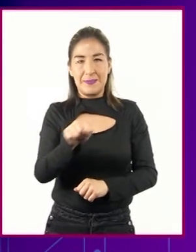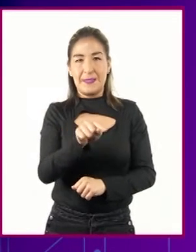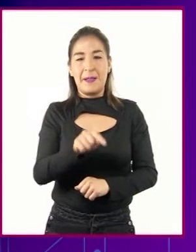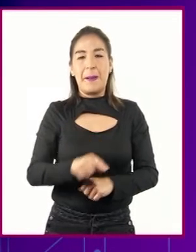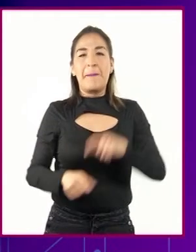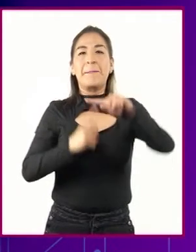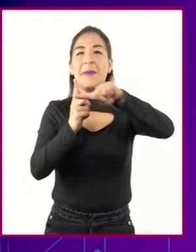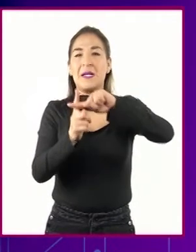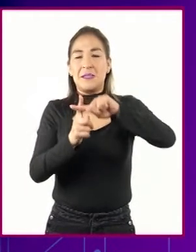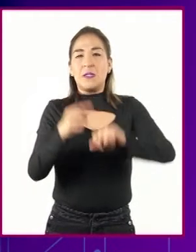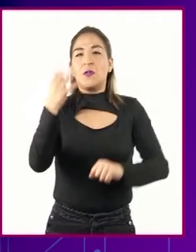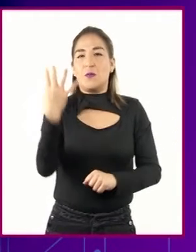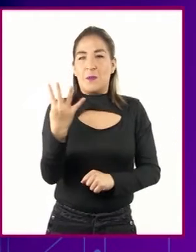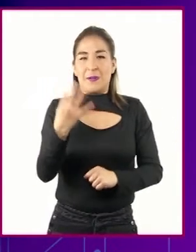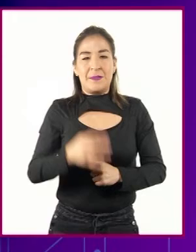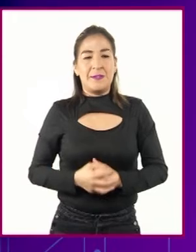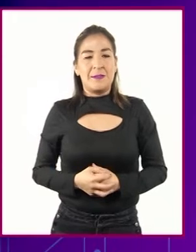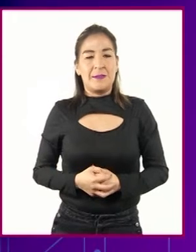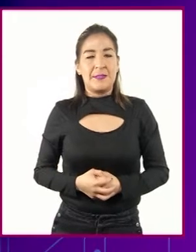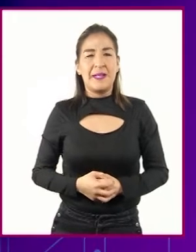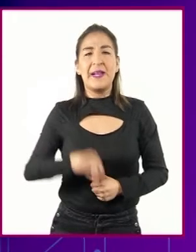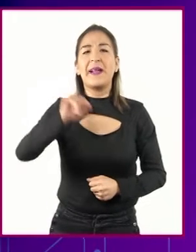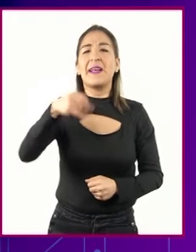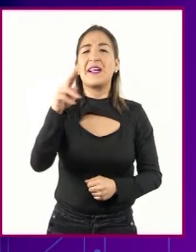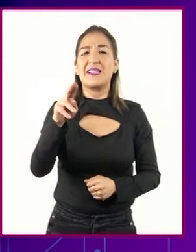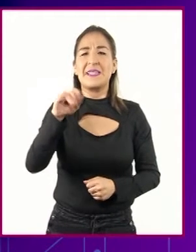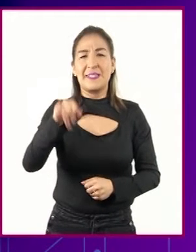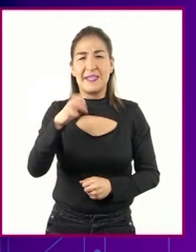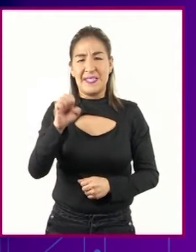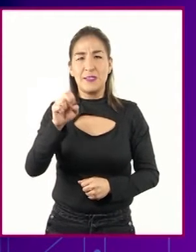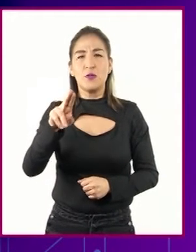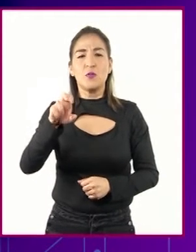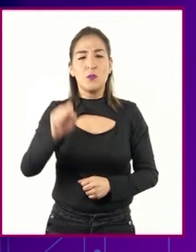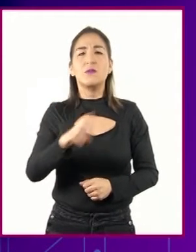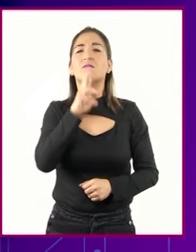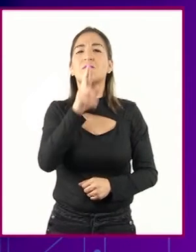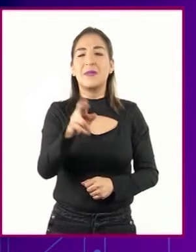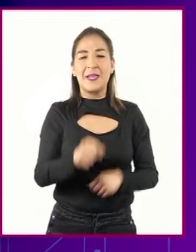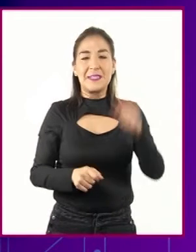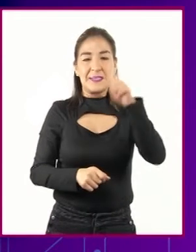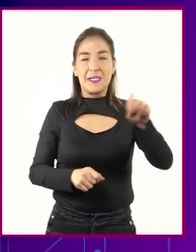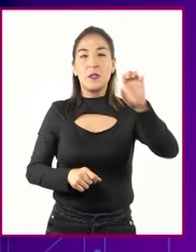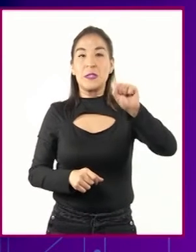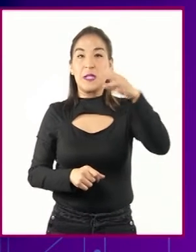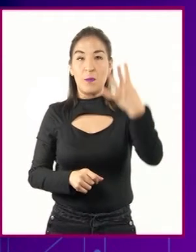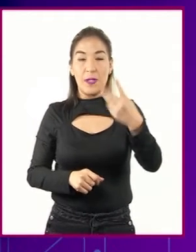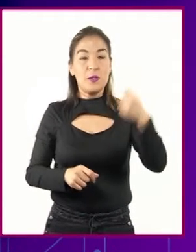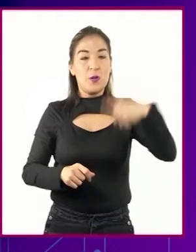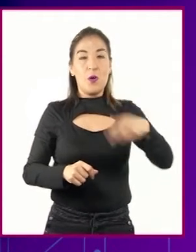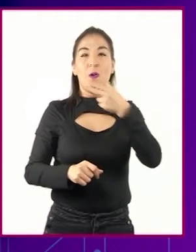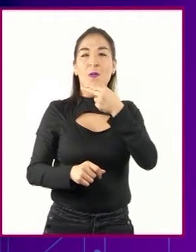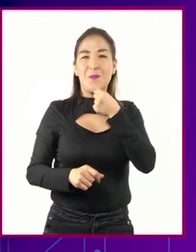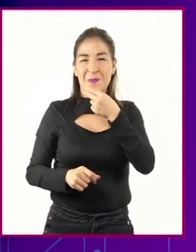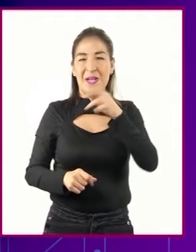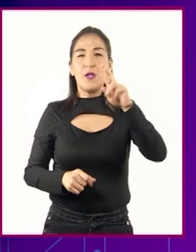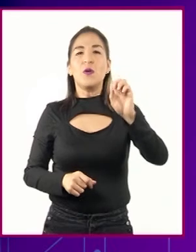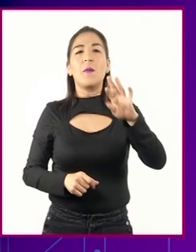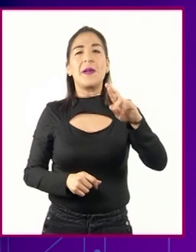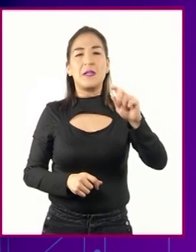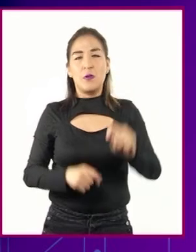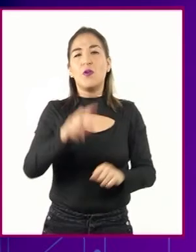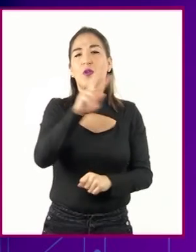corchete, más 4. Jesús obtuvo como resultado 164 y Roberto